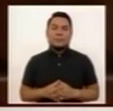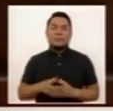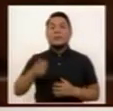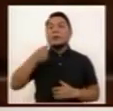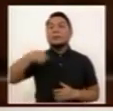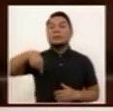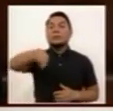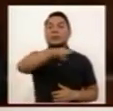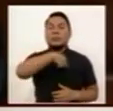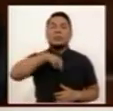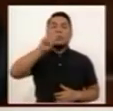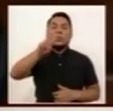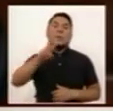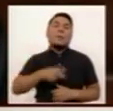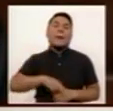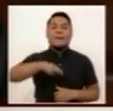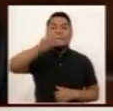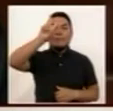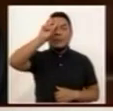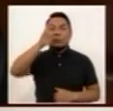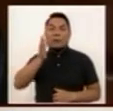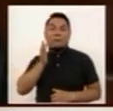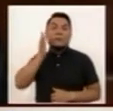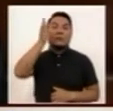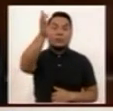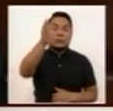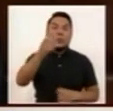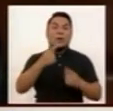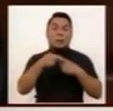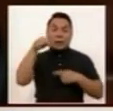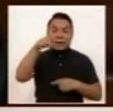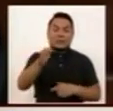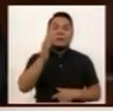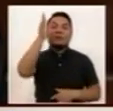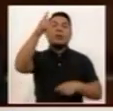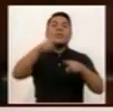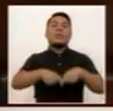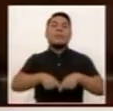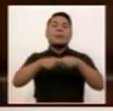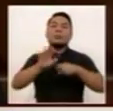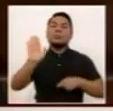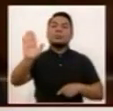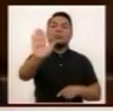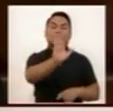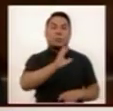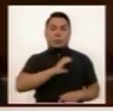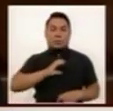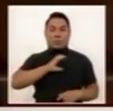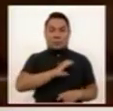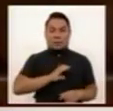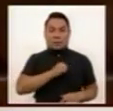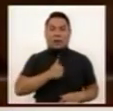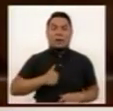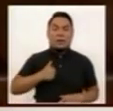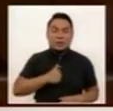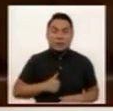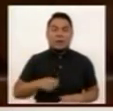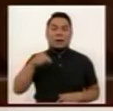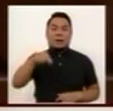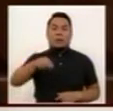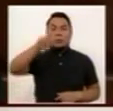Somos un país con futuro, pero ese futuro dependerá de nuestro comportamiento. Los peruanos tenemos